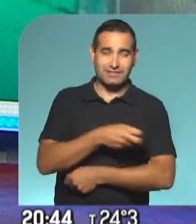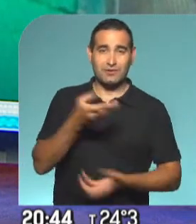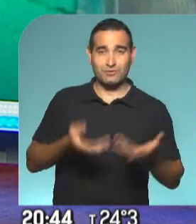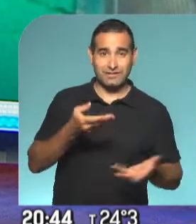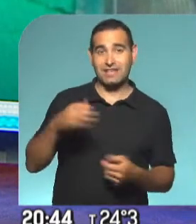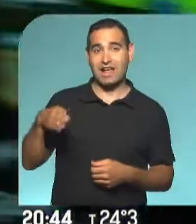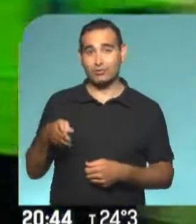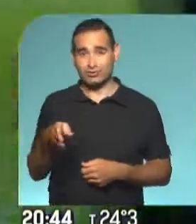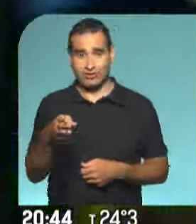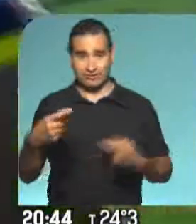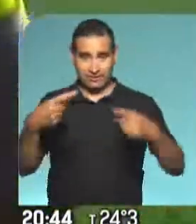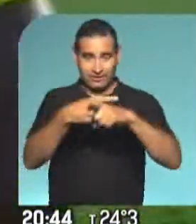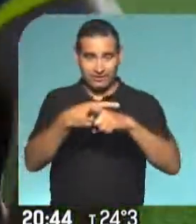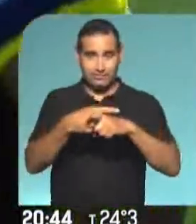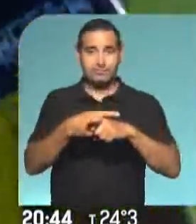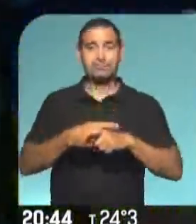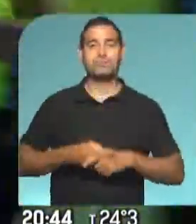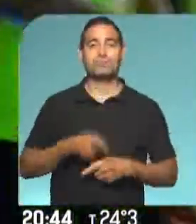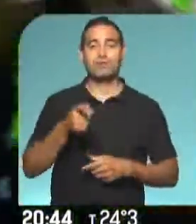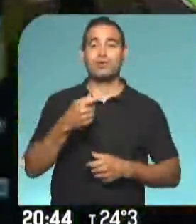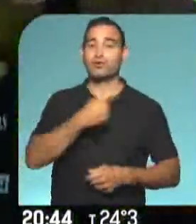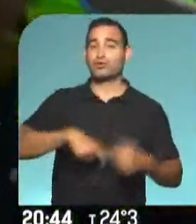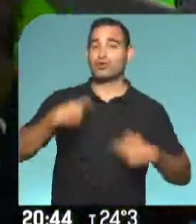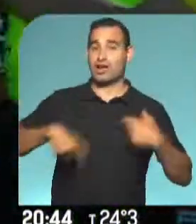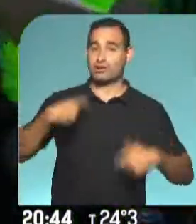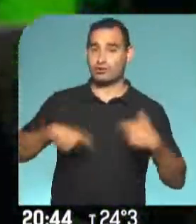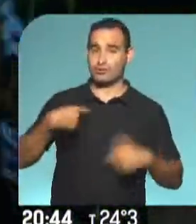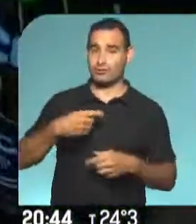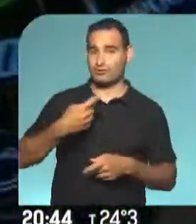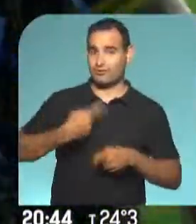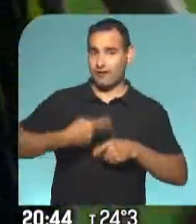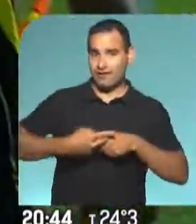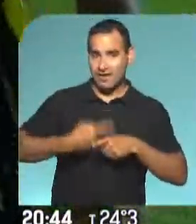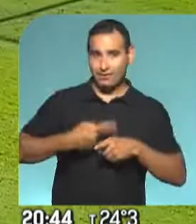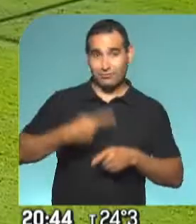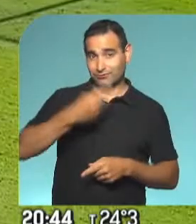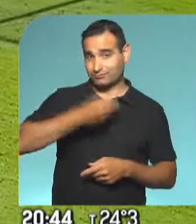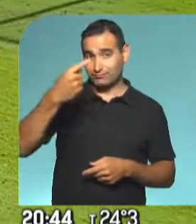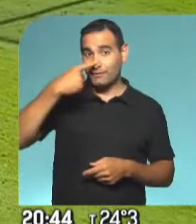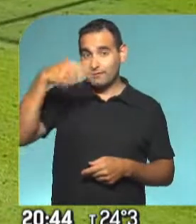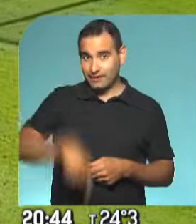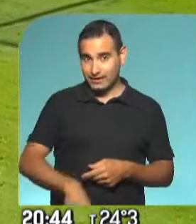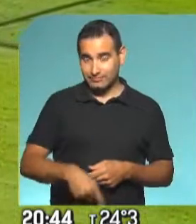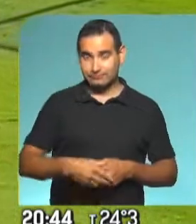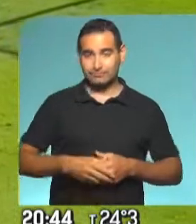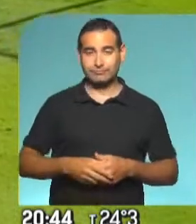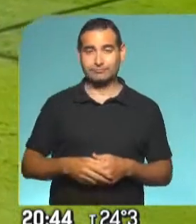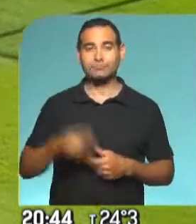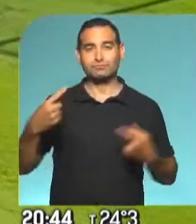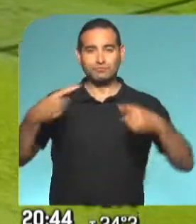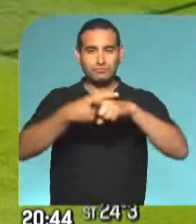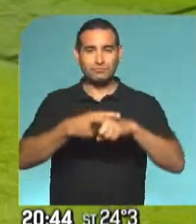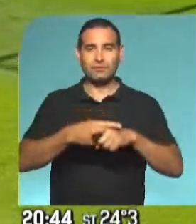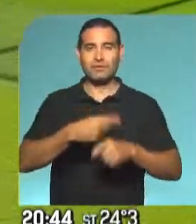Civi con el festejo de Rosario Central, porque será finalista y jugará con